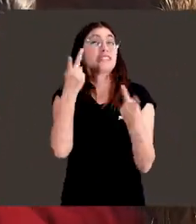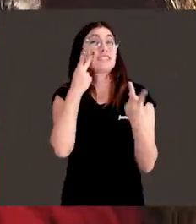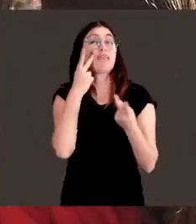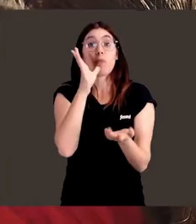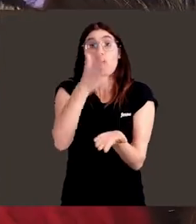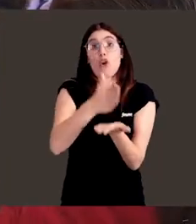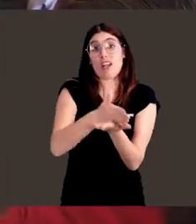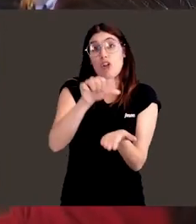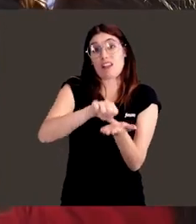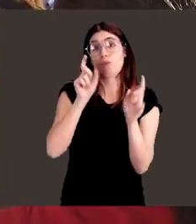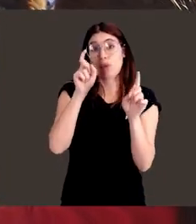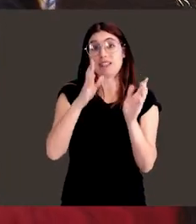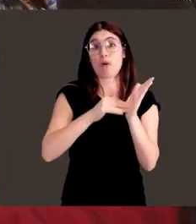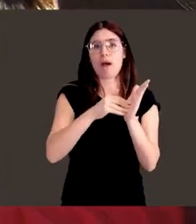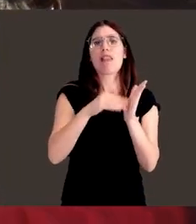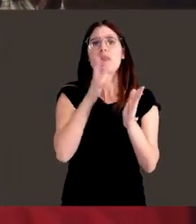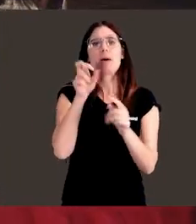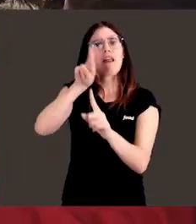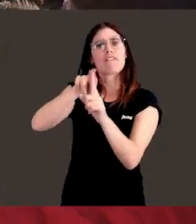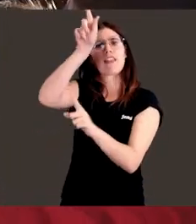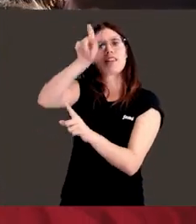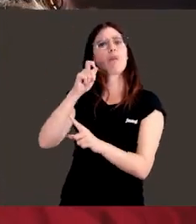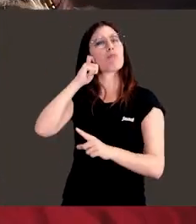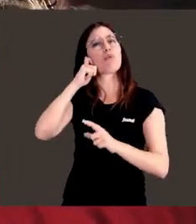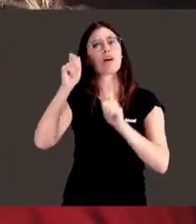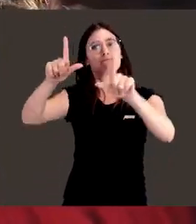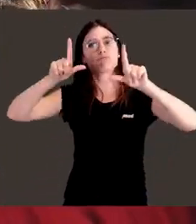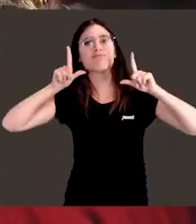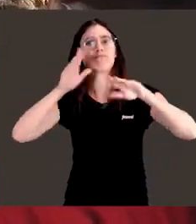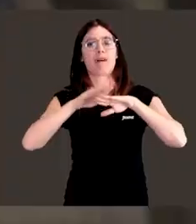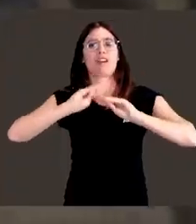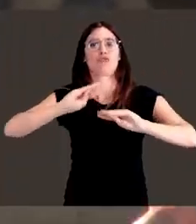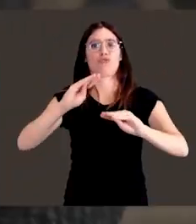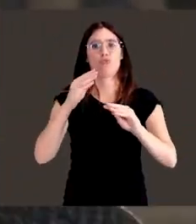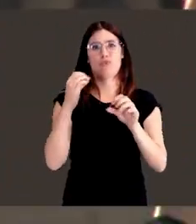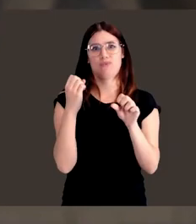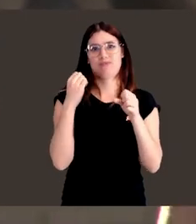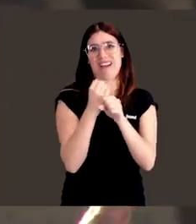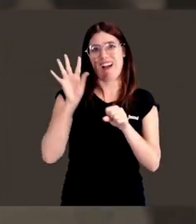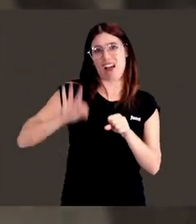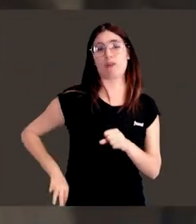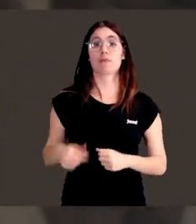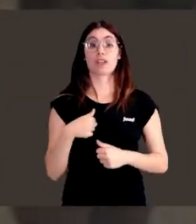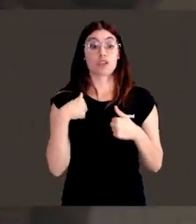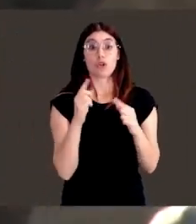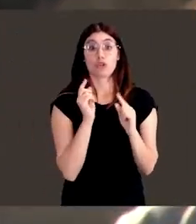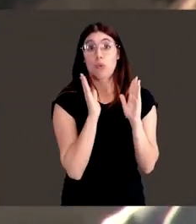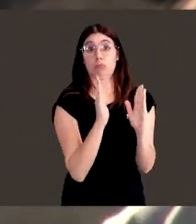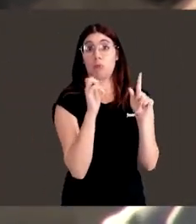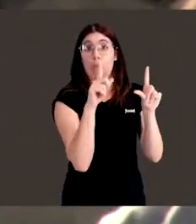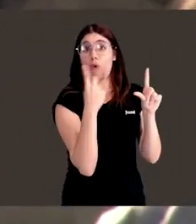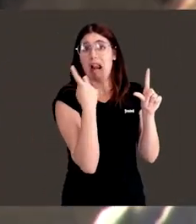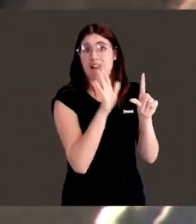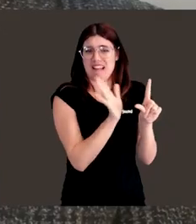visibilizar desde centros educativos de Valencia a grandes mujeres, referentes todas ellas en sus campos de investigación. Yo soy solo una pequeña